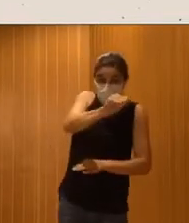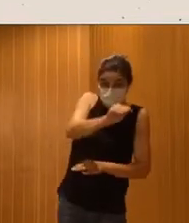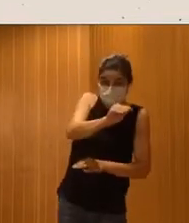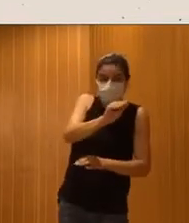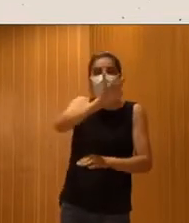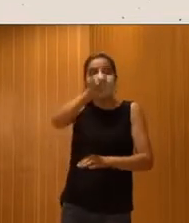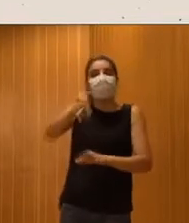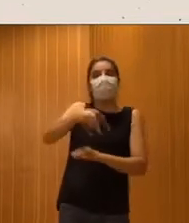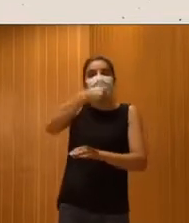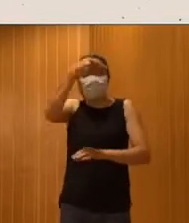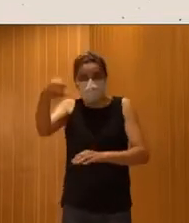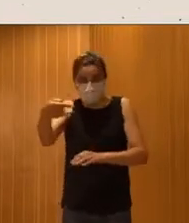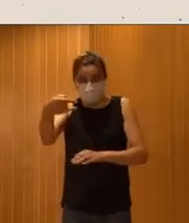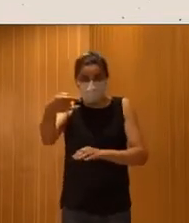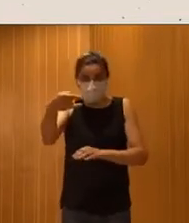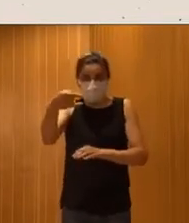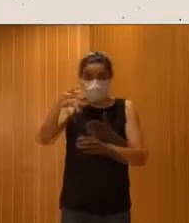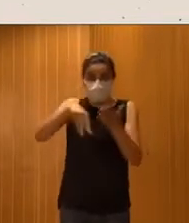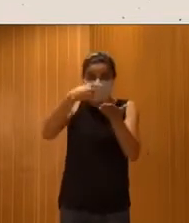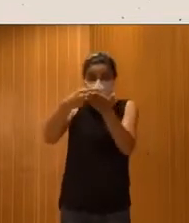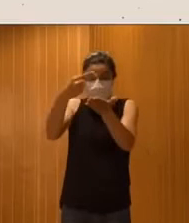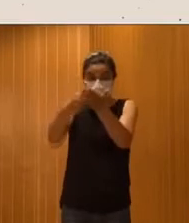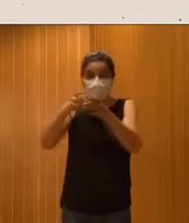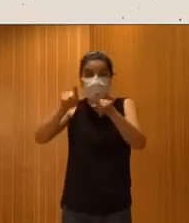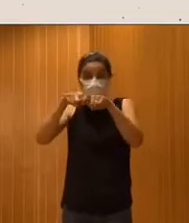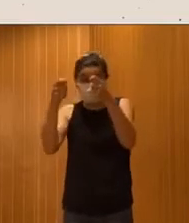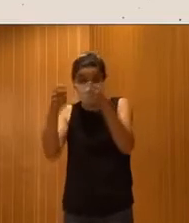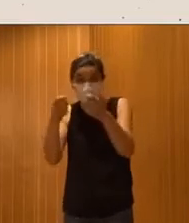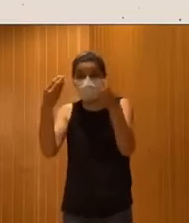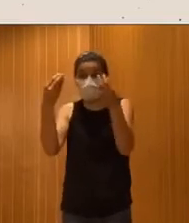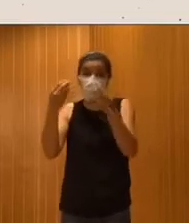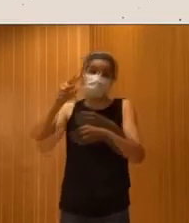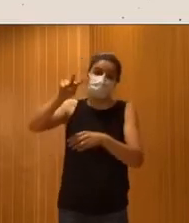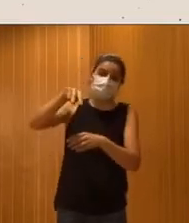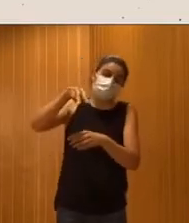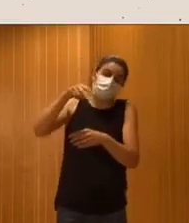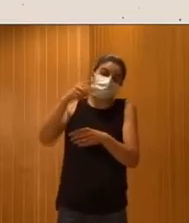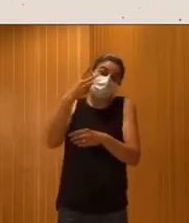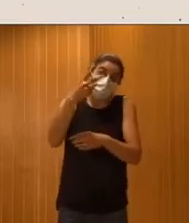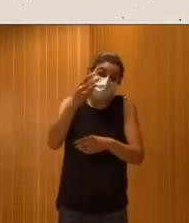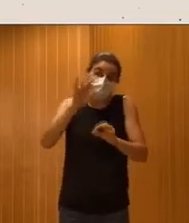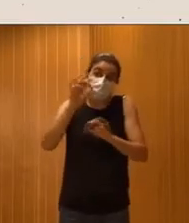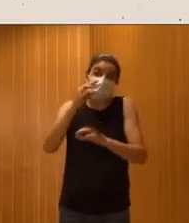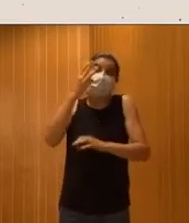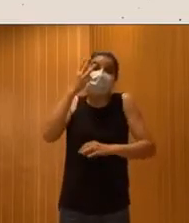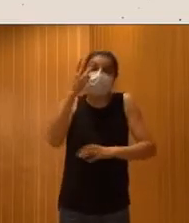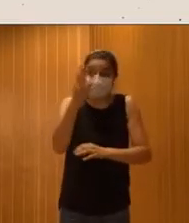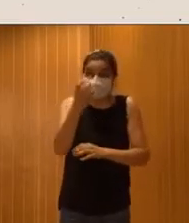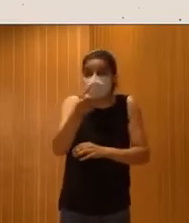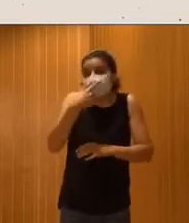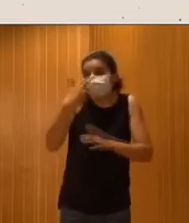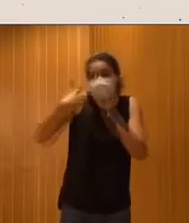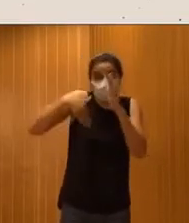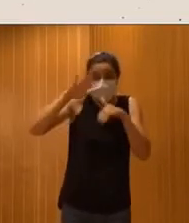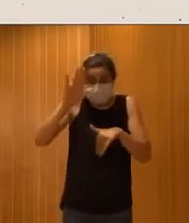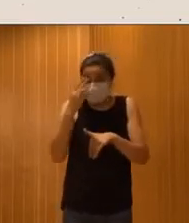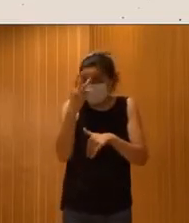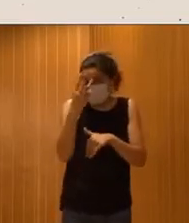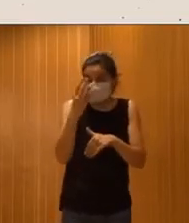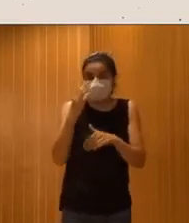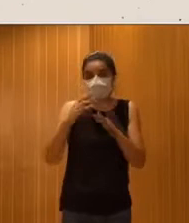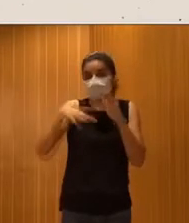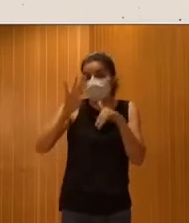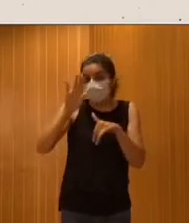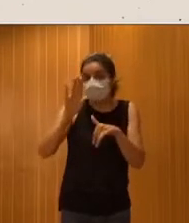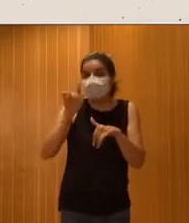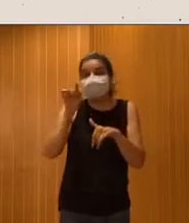se duplican las caídas con lesión. Y cuando estamos tomando 3 o más